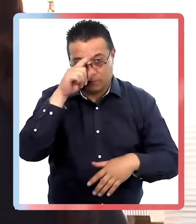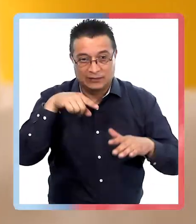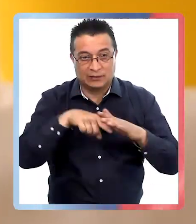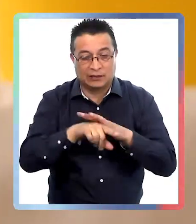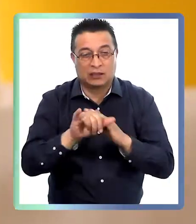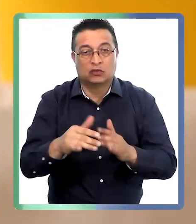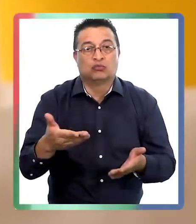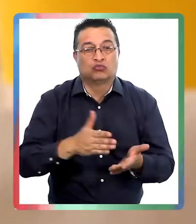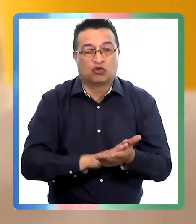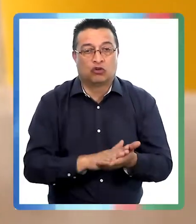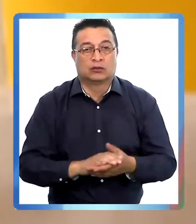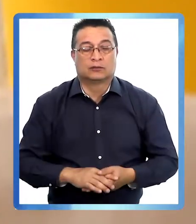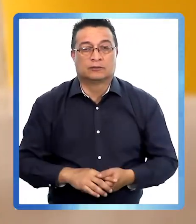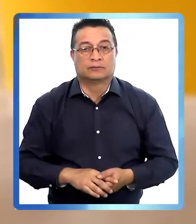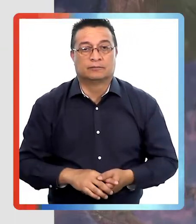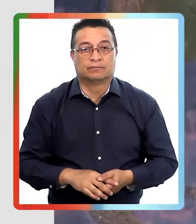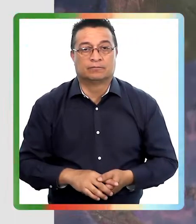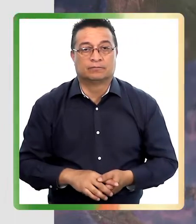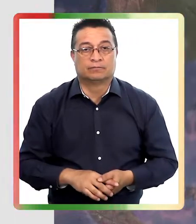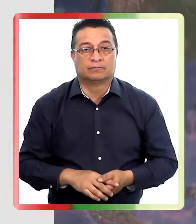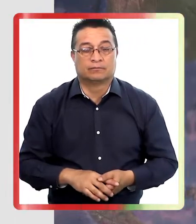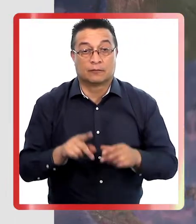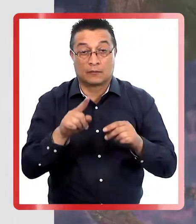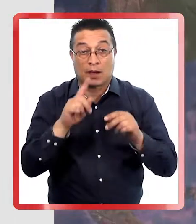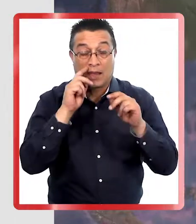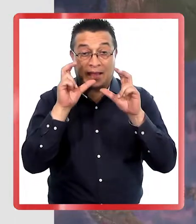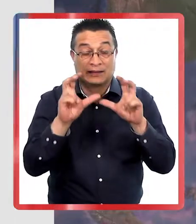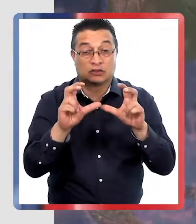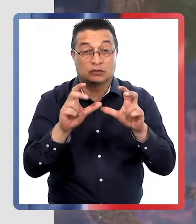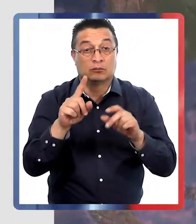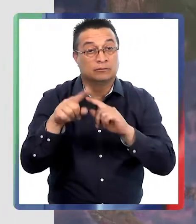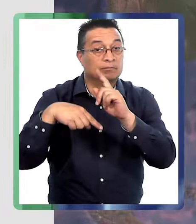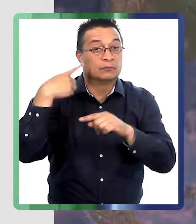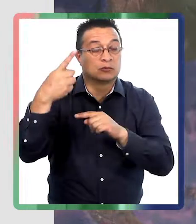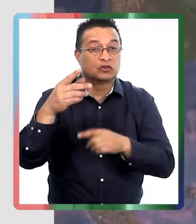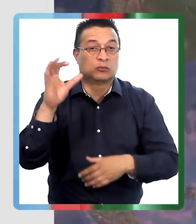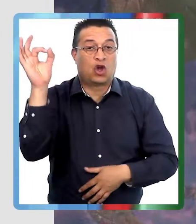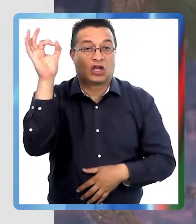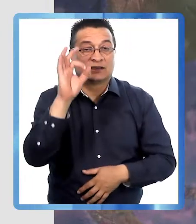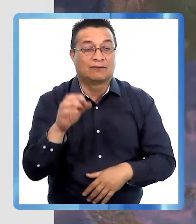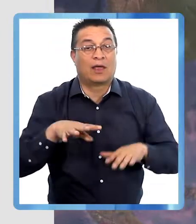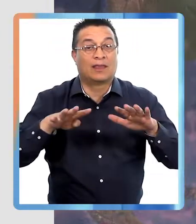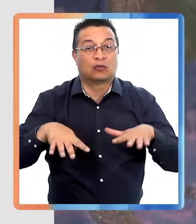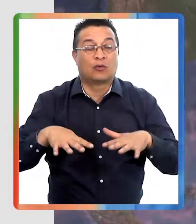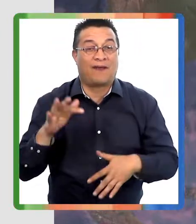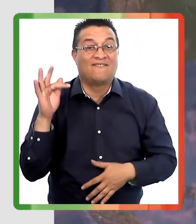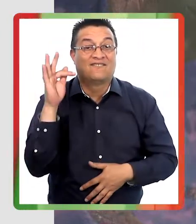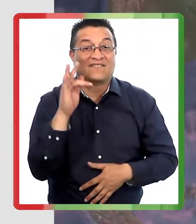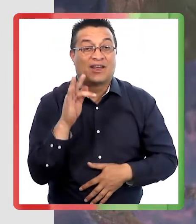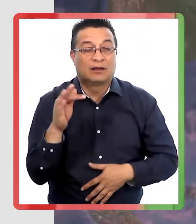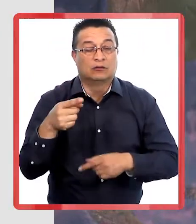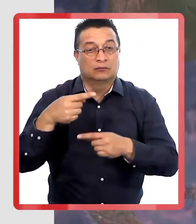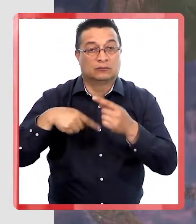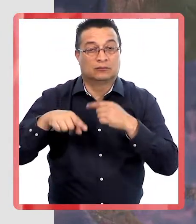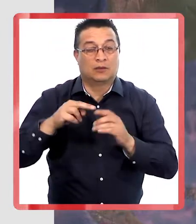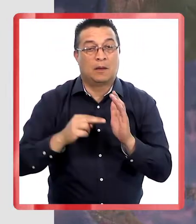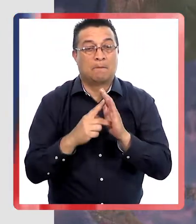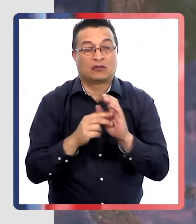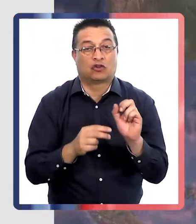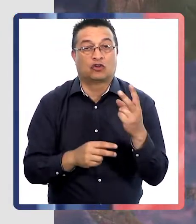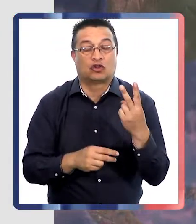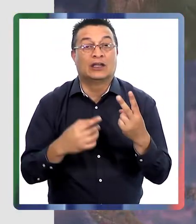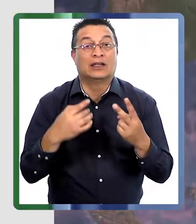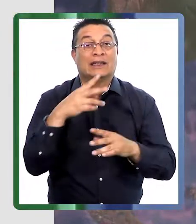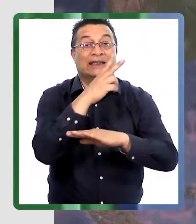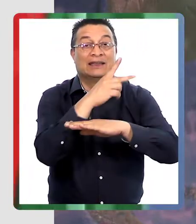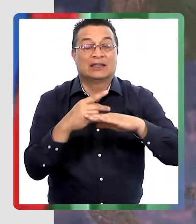y la muerte. Mucha atención, a partir del próximo sábado 19 de febrero van a retroceder a Transición